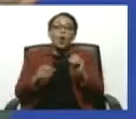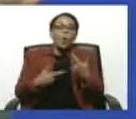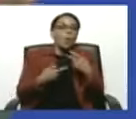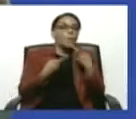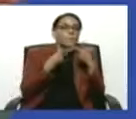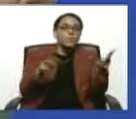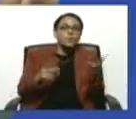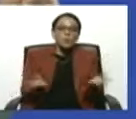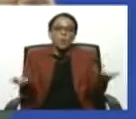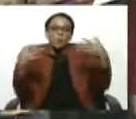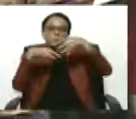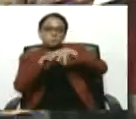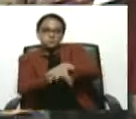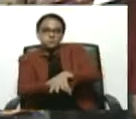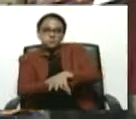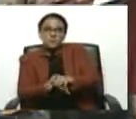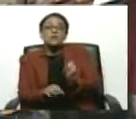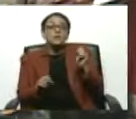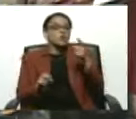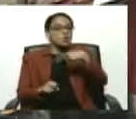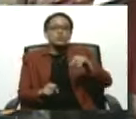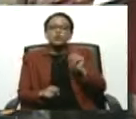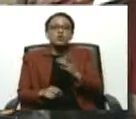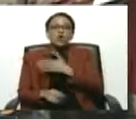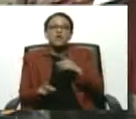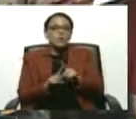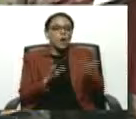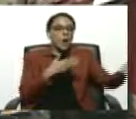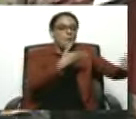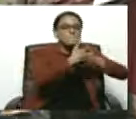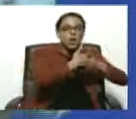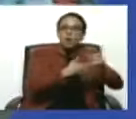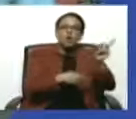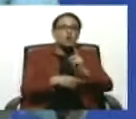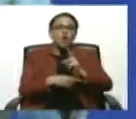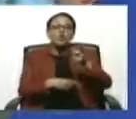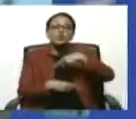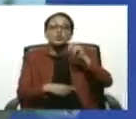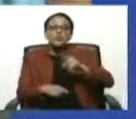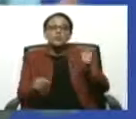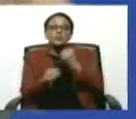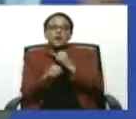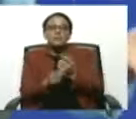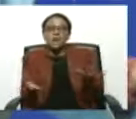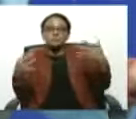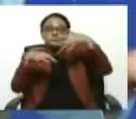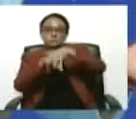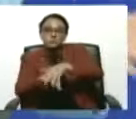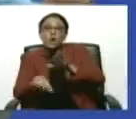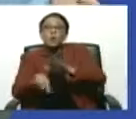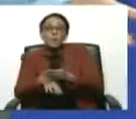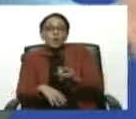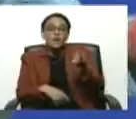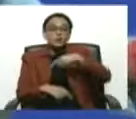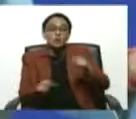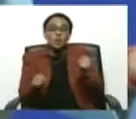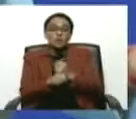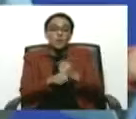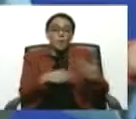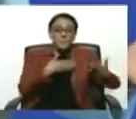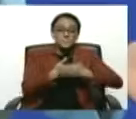que la no diversificación se convirtió en una de las principales vulnerabilidades donde el bloqueo económico encontró su